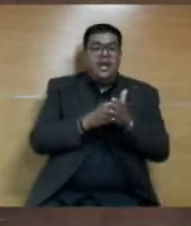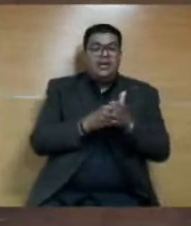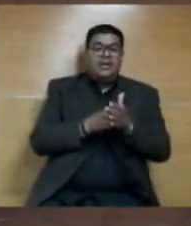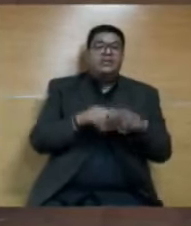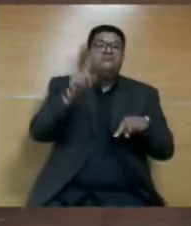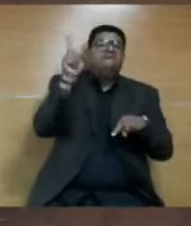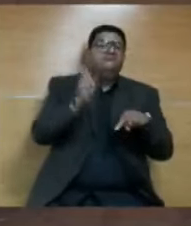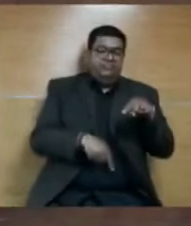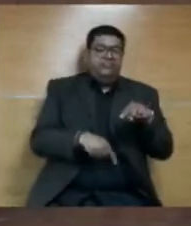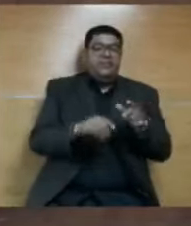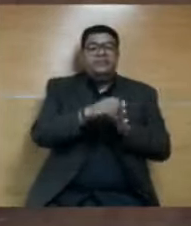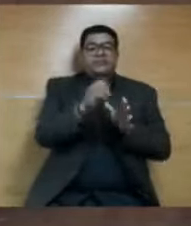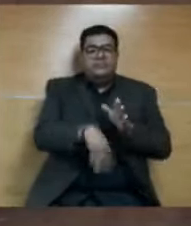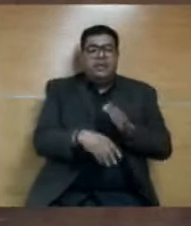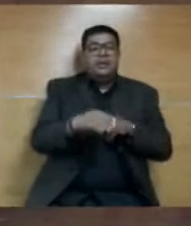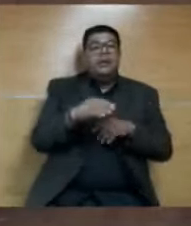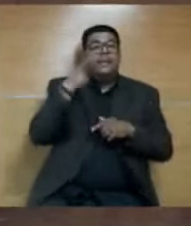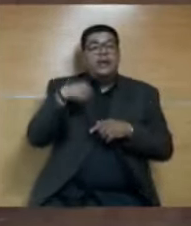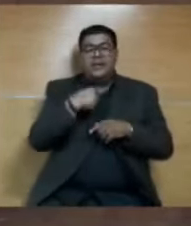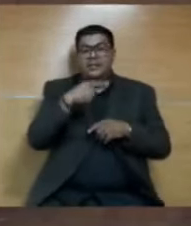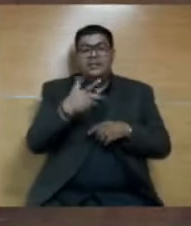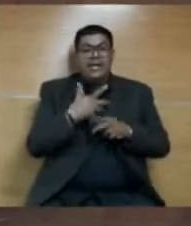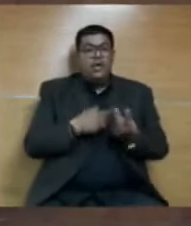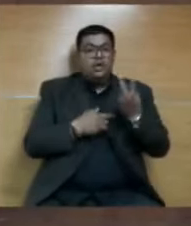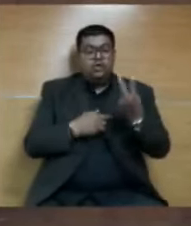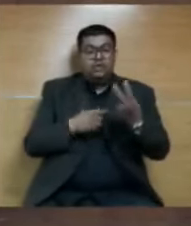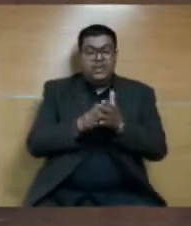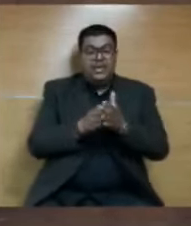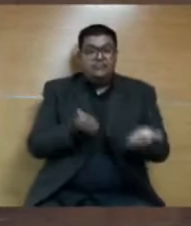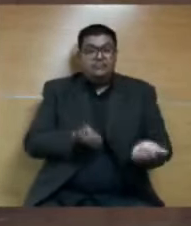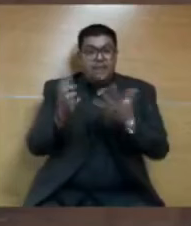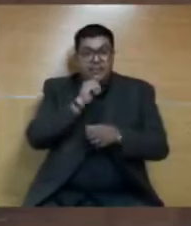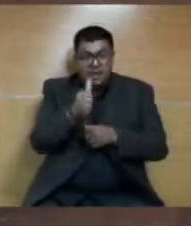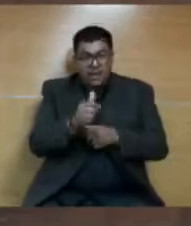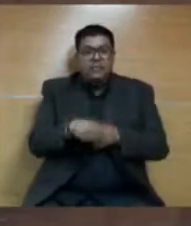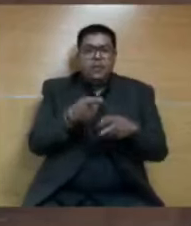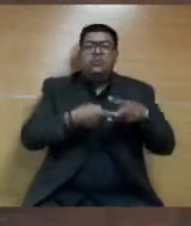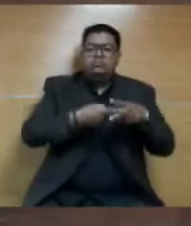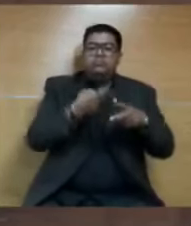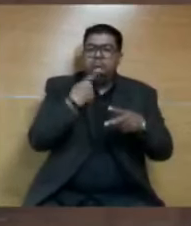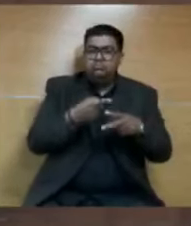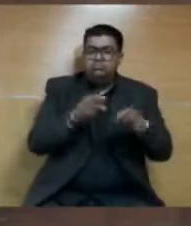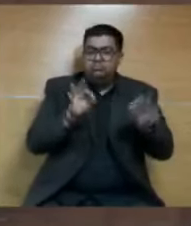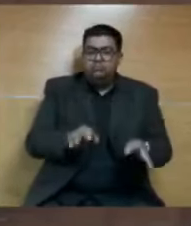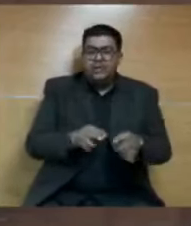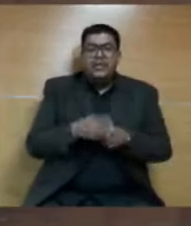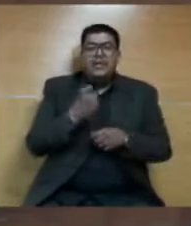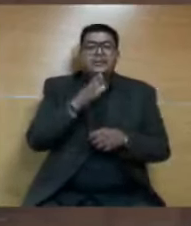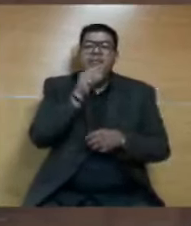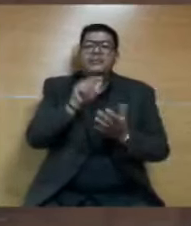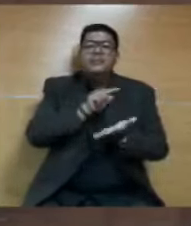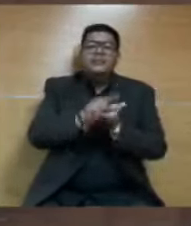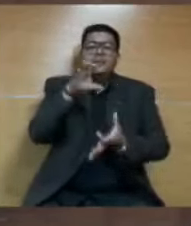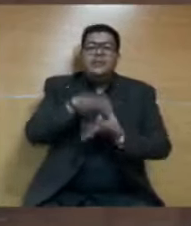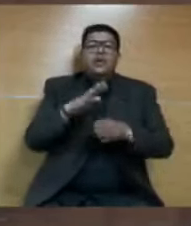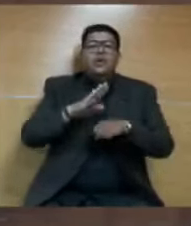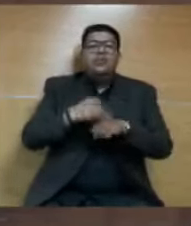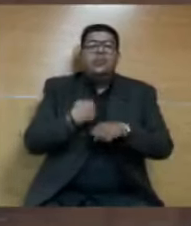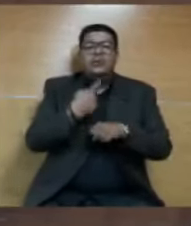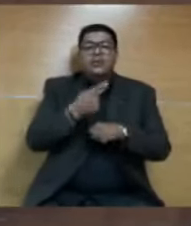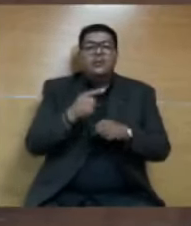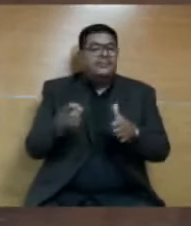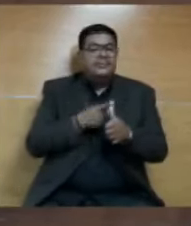electorales y que se estableciera que no llegaron dos paquetes, pero fueron sometidos a recuento, se propone calificarlo como inoperante, pues en